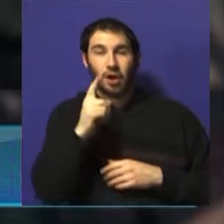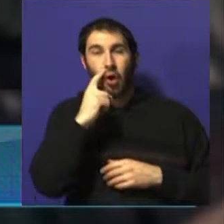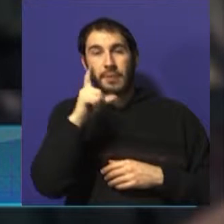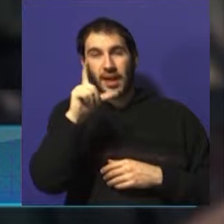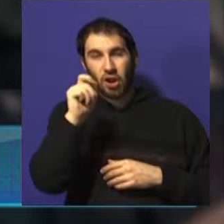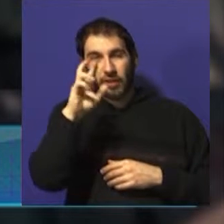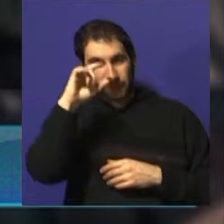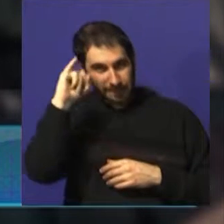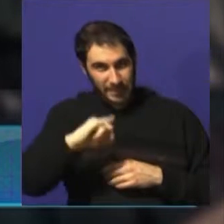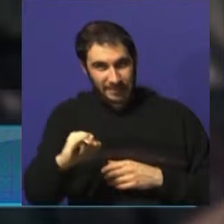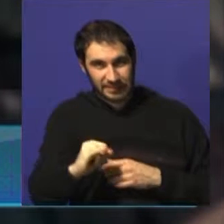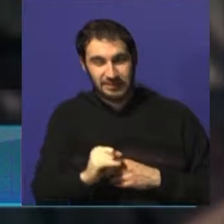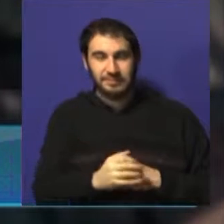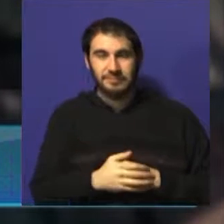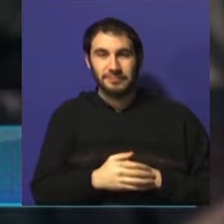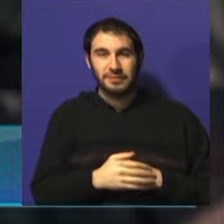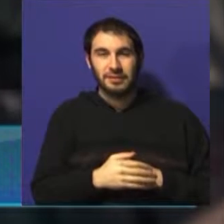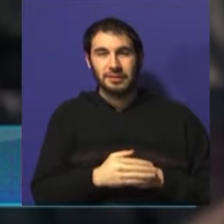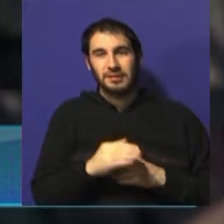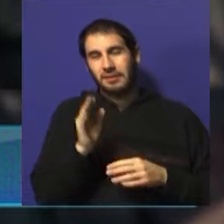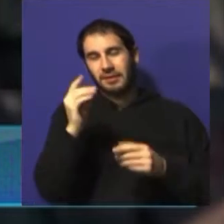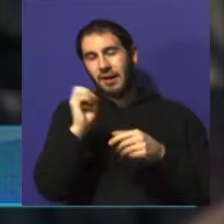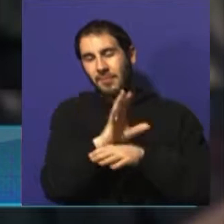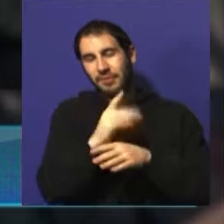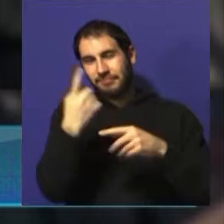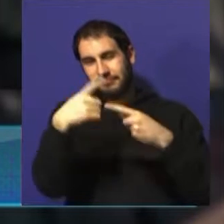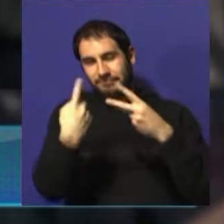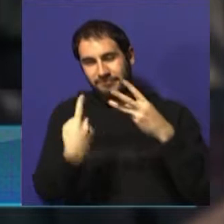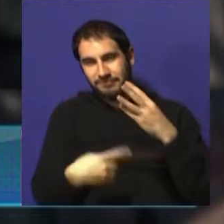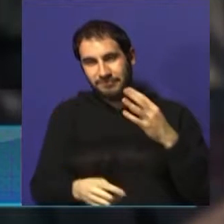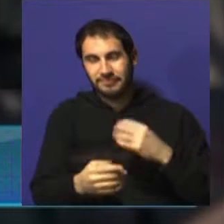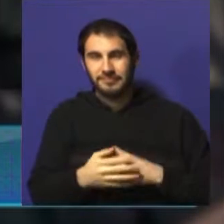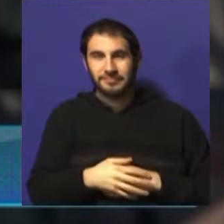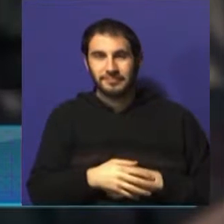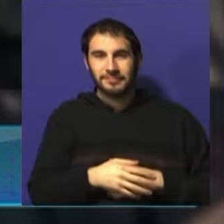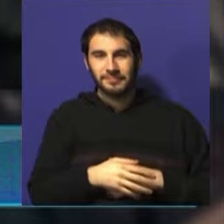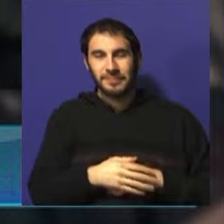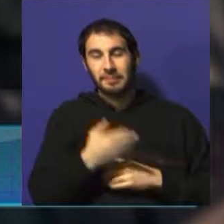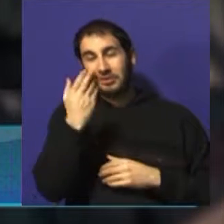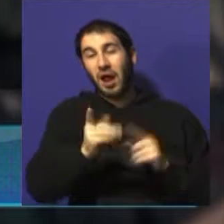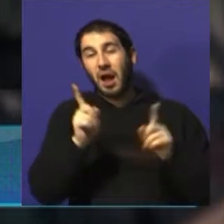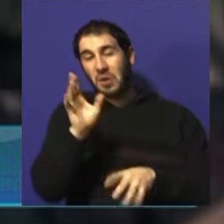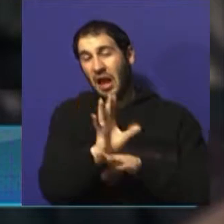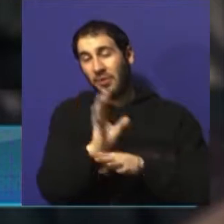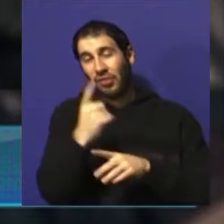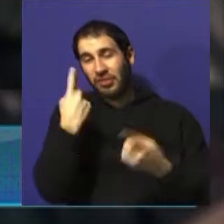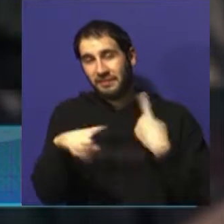López, Lópezito, Josecito o Neo Lópezito, como le llama